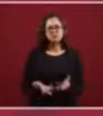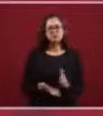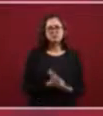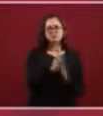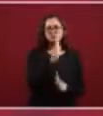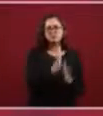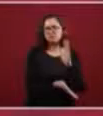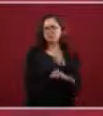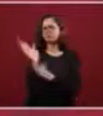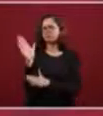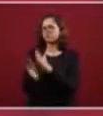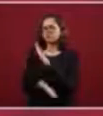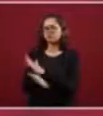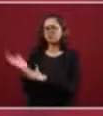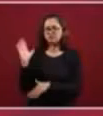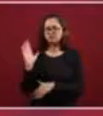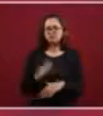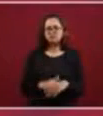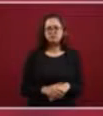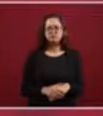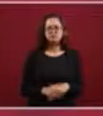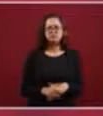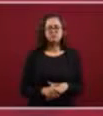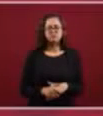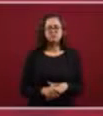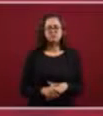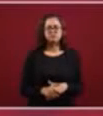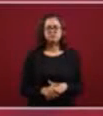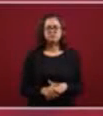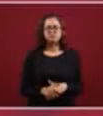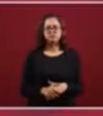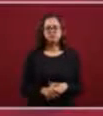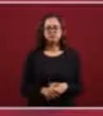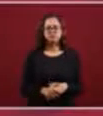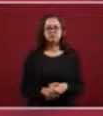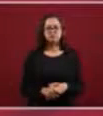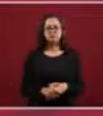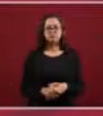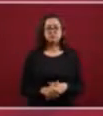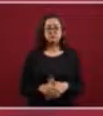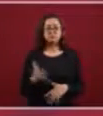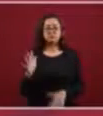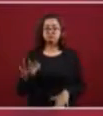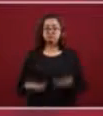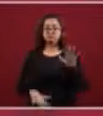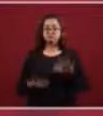traslados. Hay veces que tiene uno que ir pues